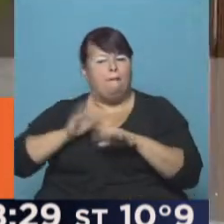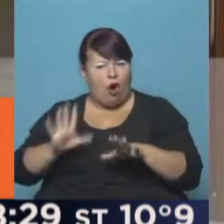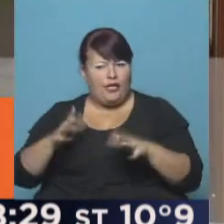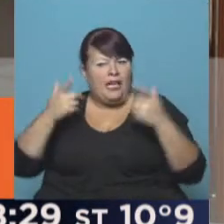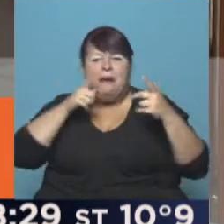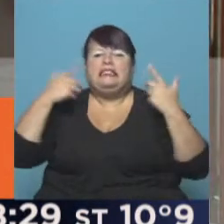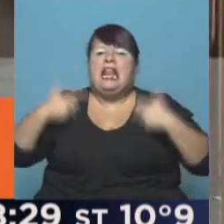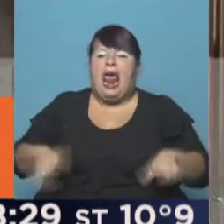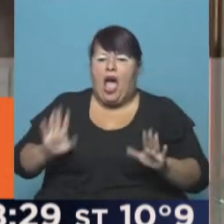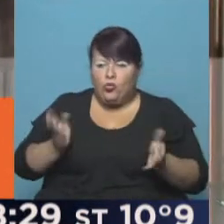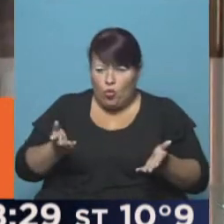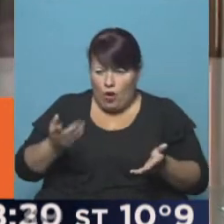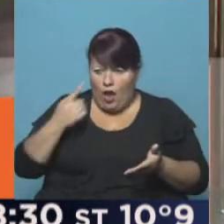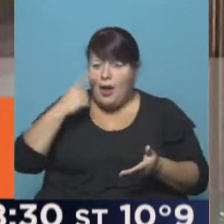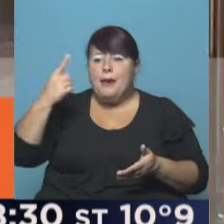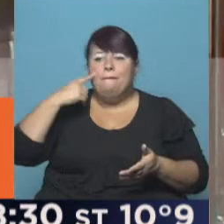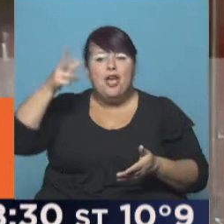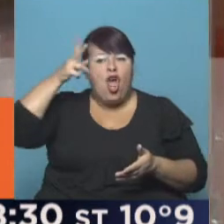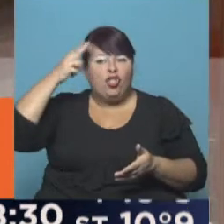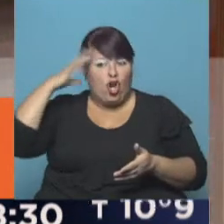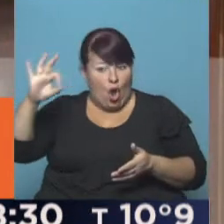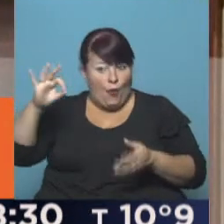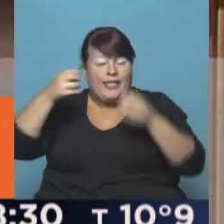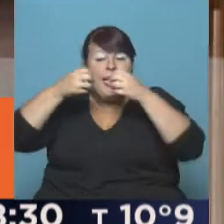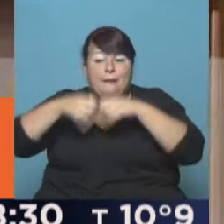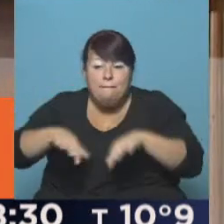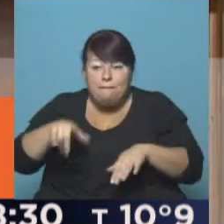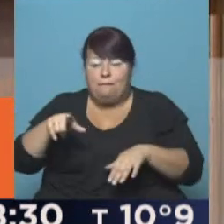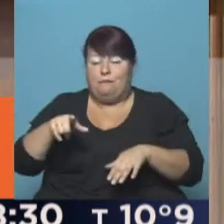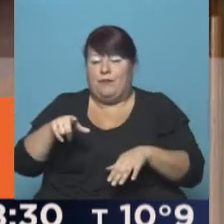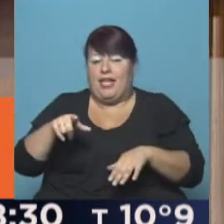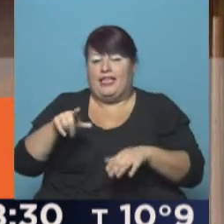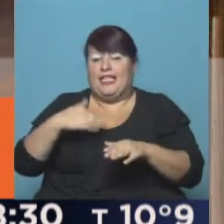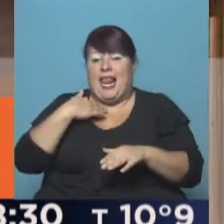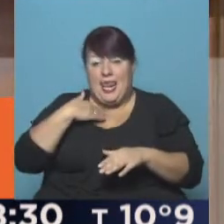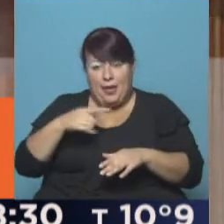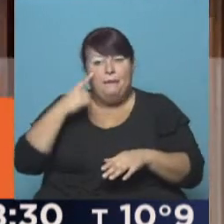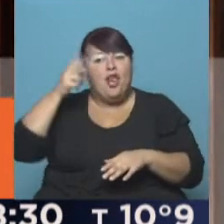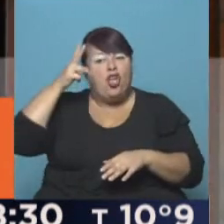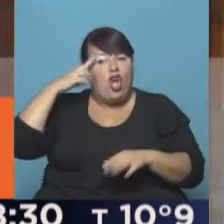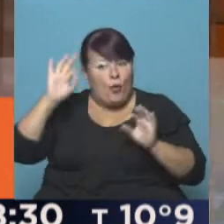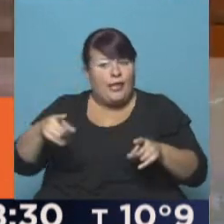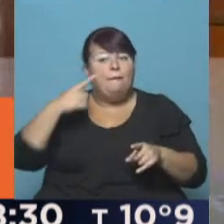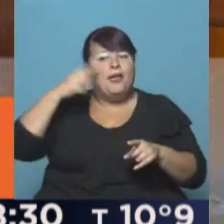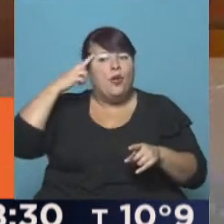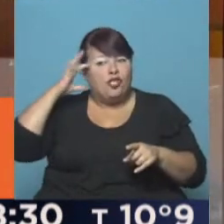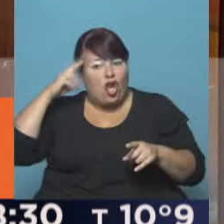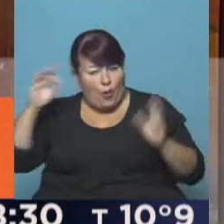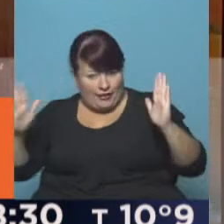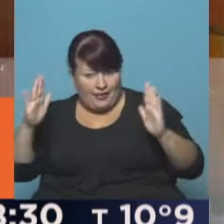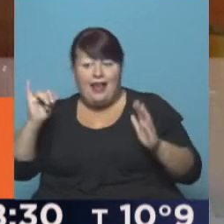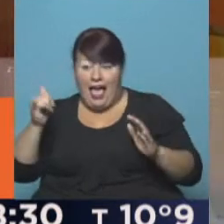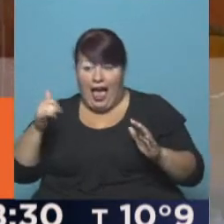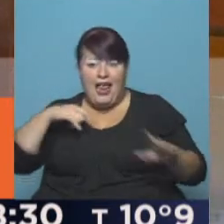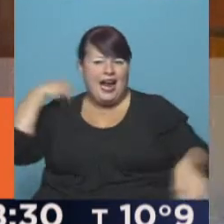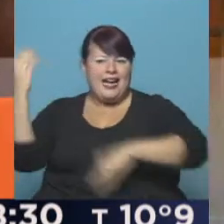muy naturalizada. Fíjate que en 1890, que es el inicio del libro... 1890 hasta 1990. Claro, es